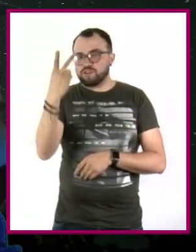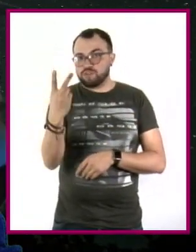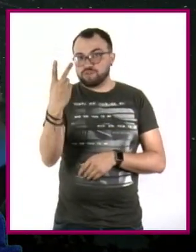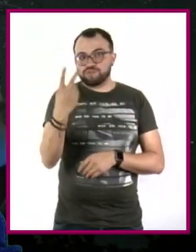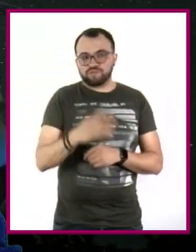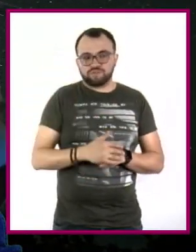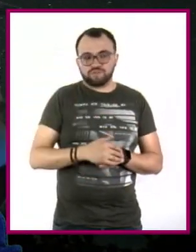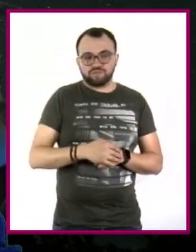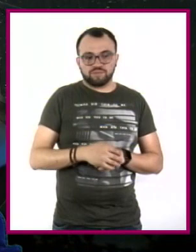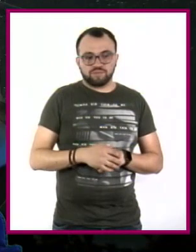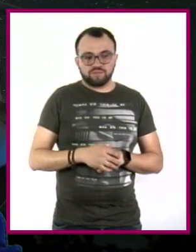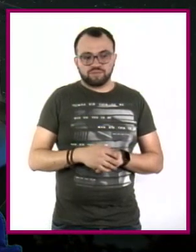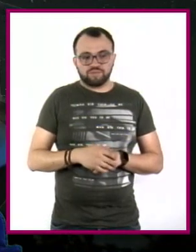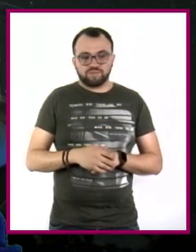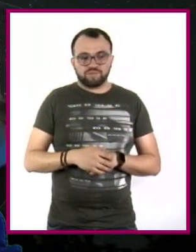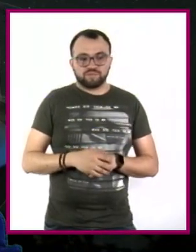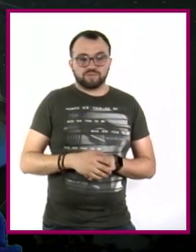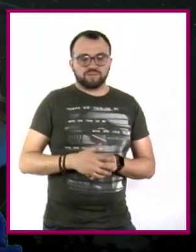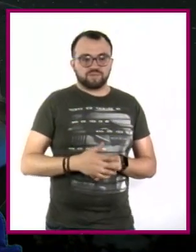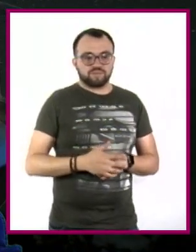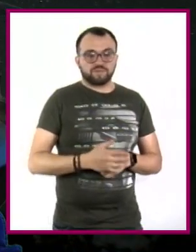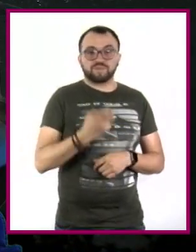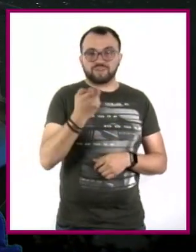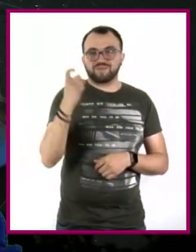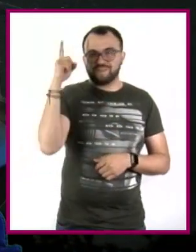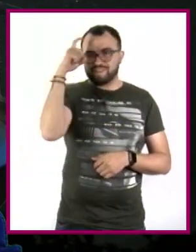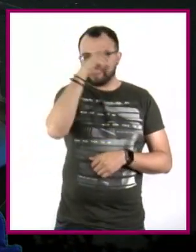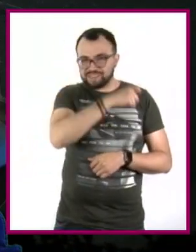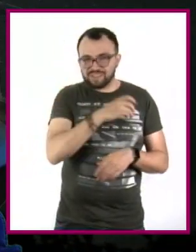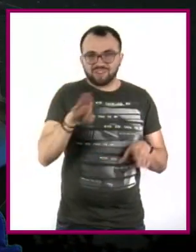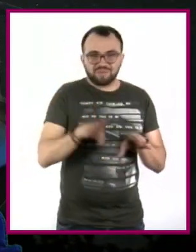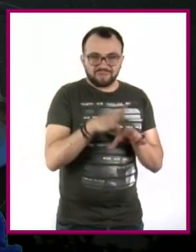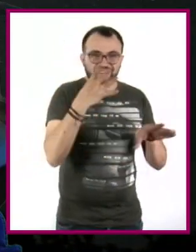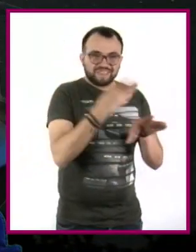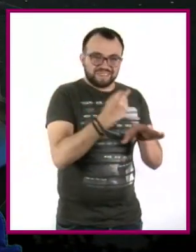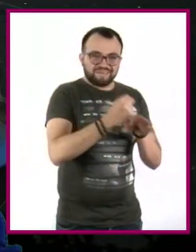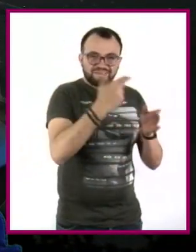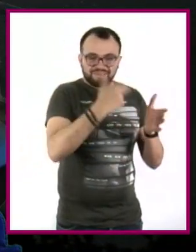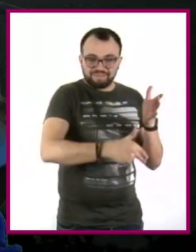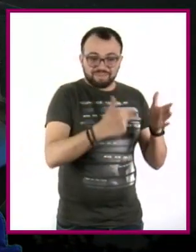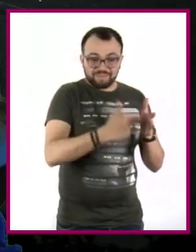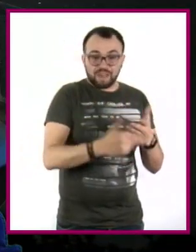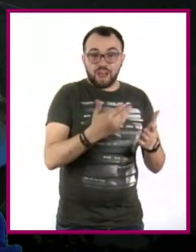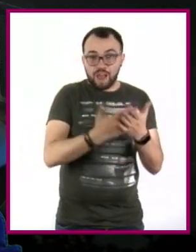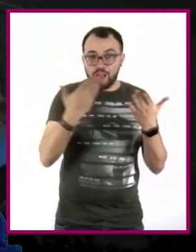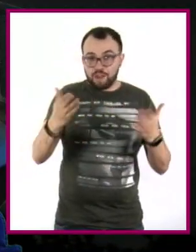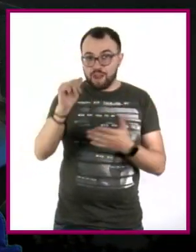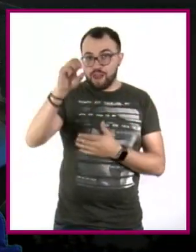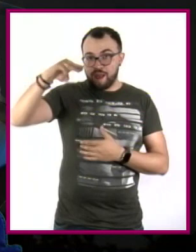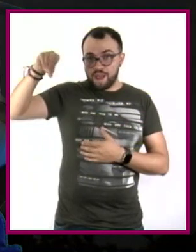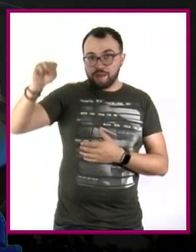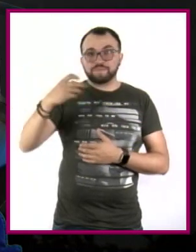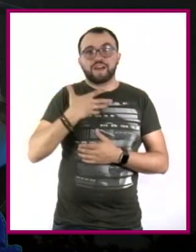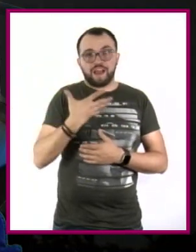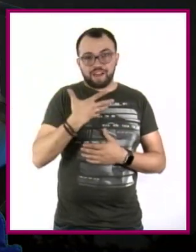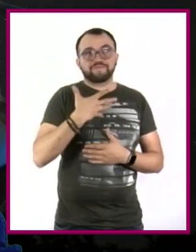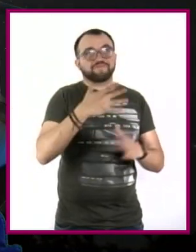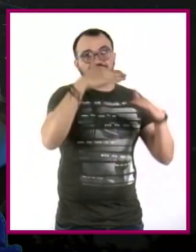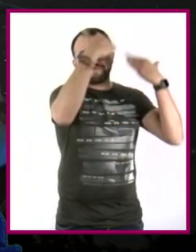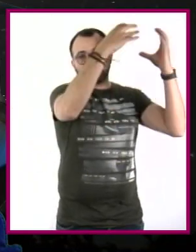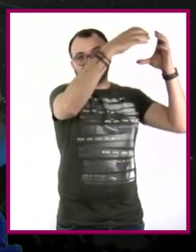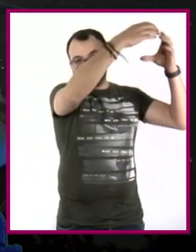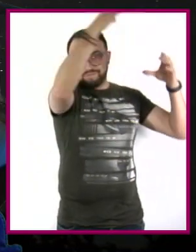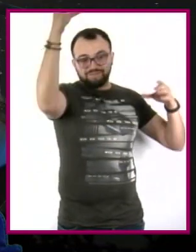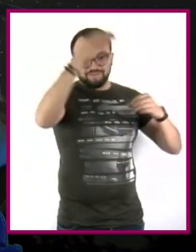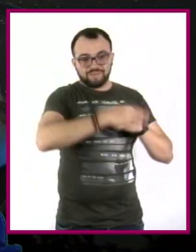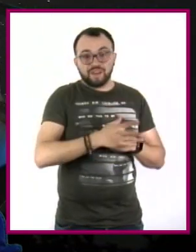01. Pero mira, a pesar de todas las dificultades técnicas que seguramente tuvieron, ahora el AMS está en órbita. Y